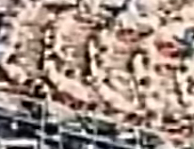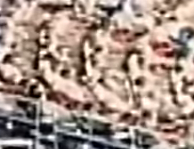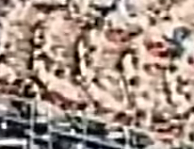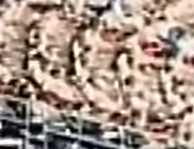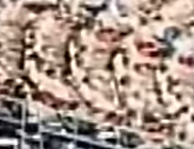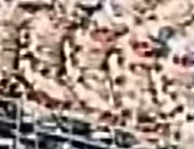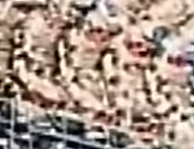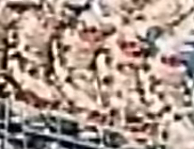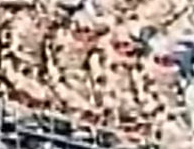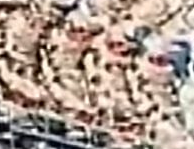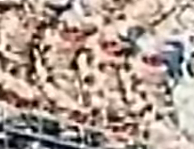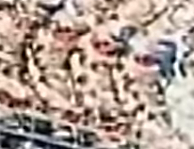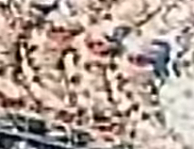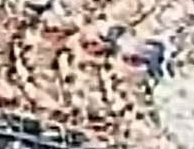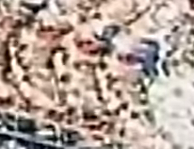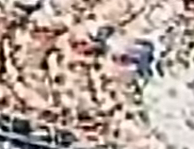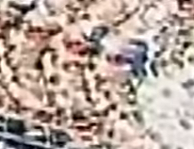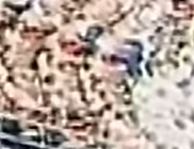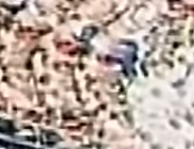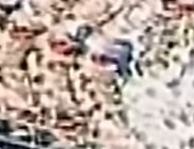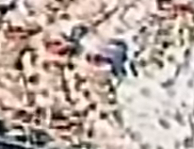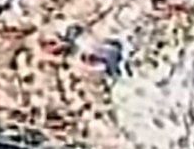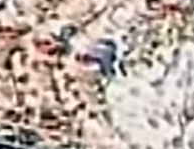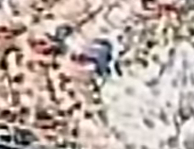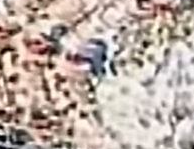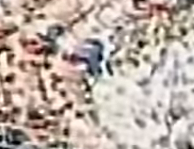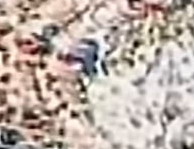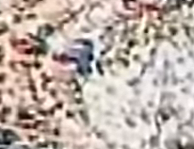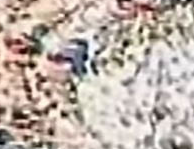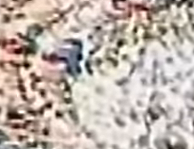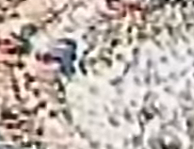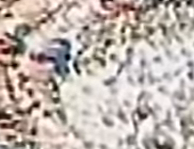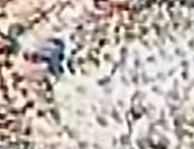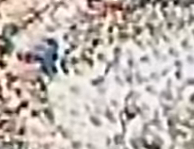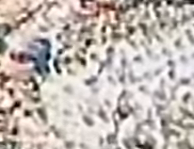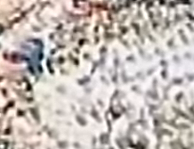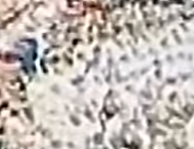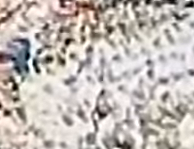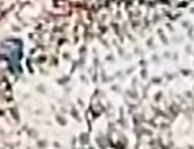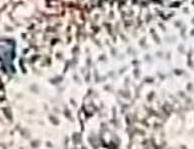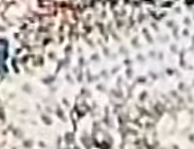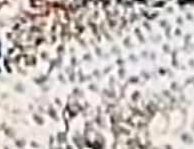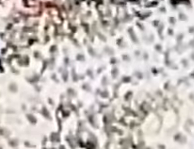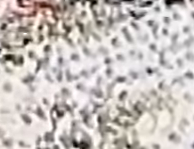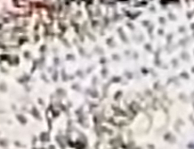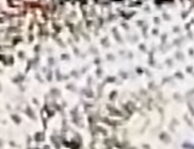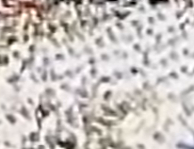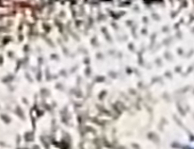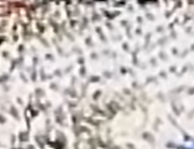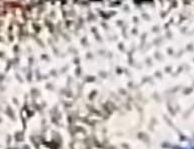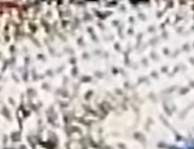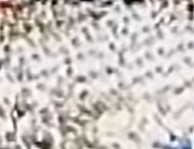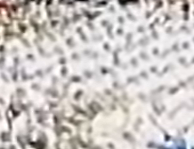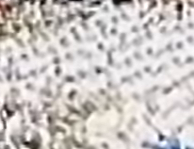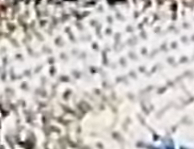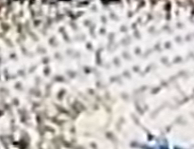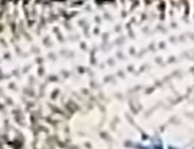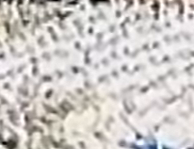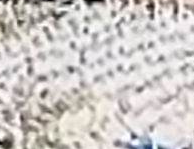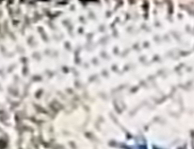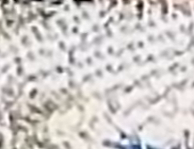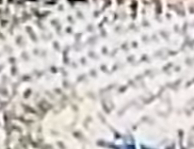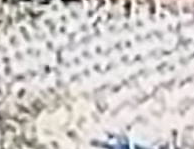que nos ha exigido desde el punto de vista intelectual, desde el punto de vista espiritual, desde el punto de